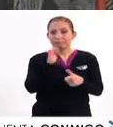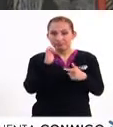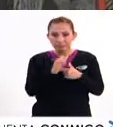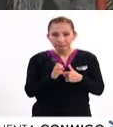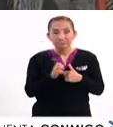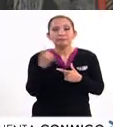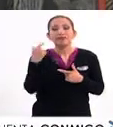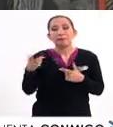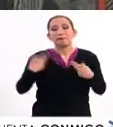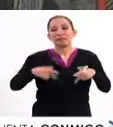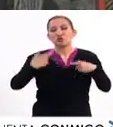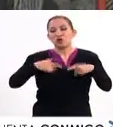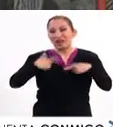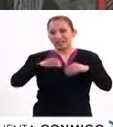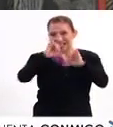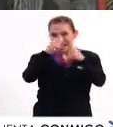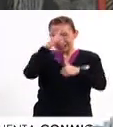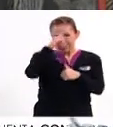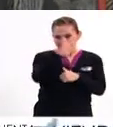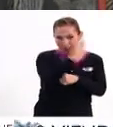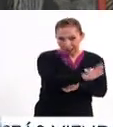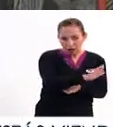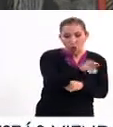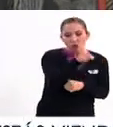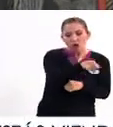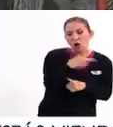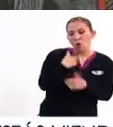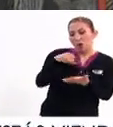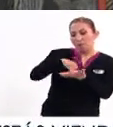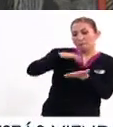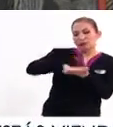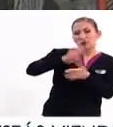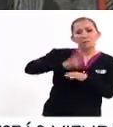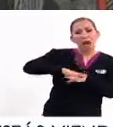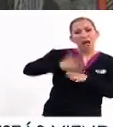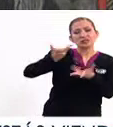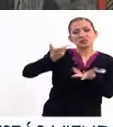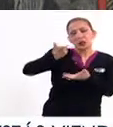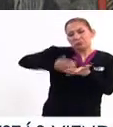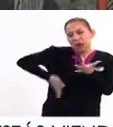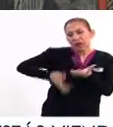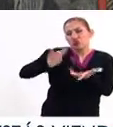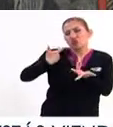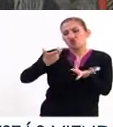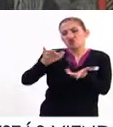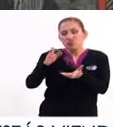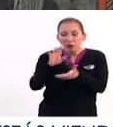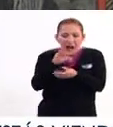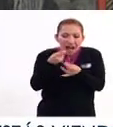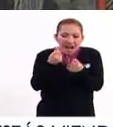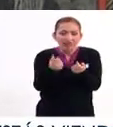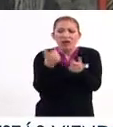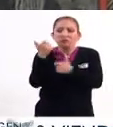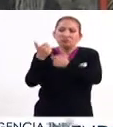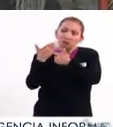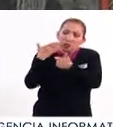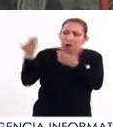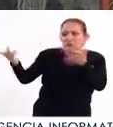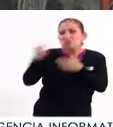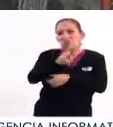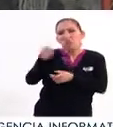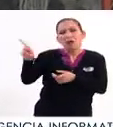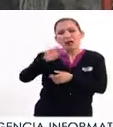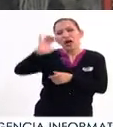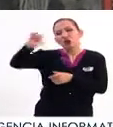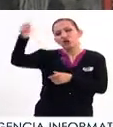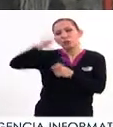los artistas mexicanos pues los impresos eran mucho más modestos, pero una calidad que competía muy bien con